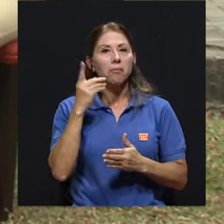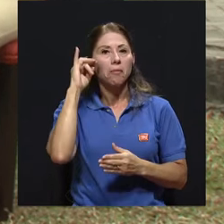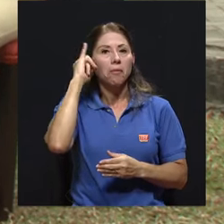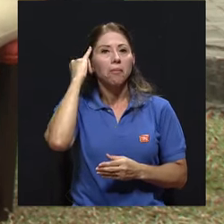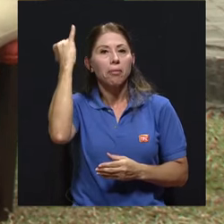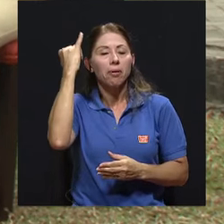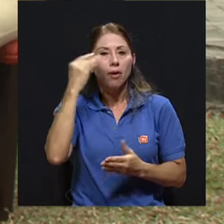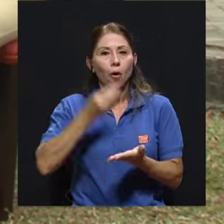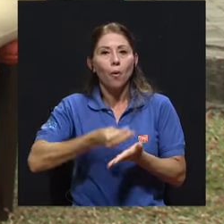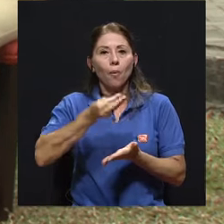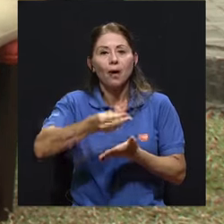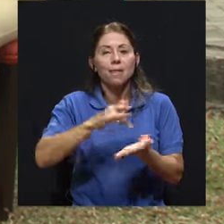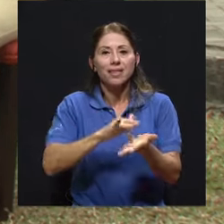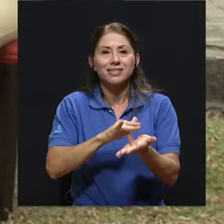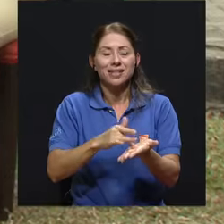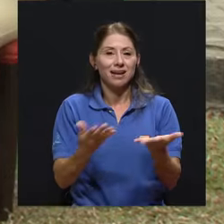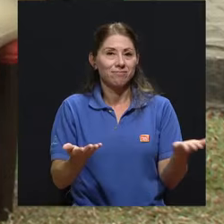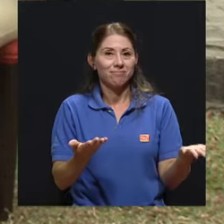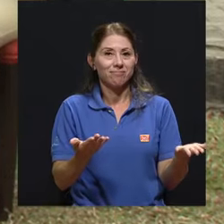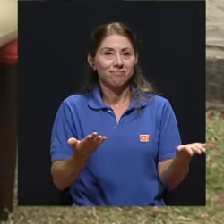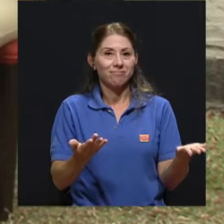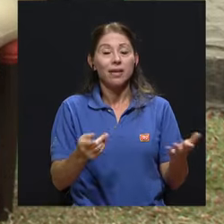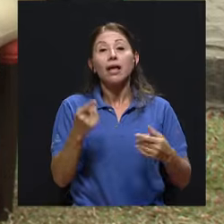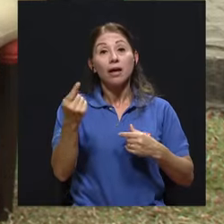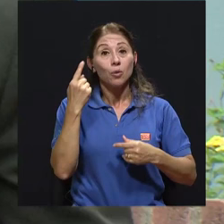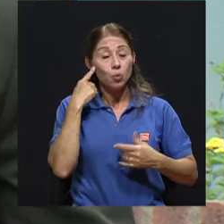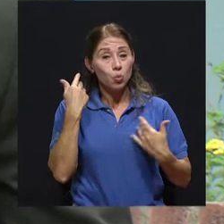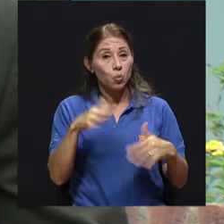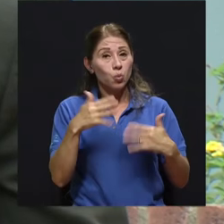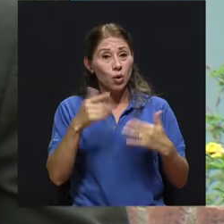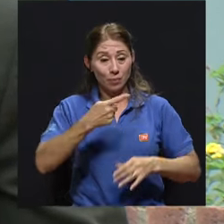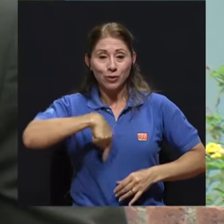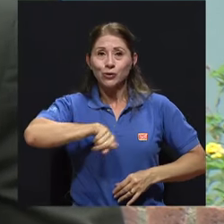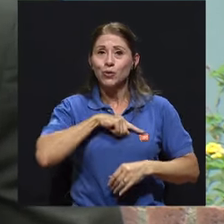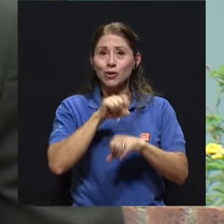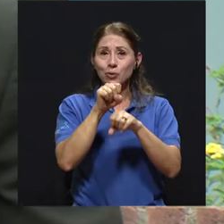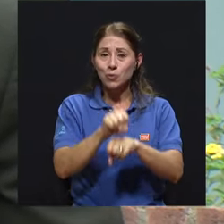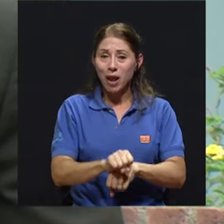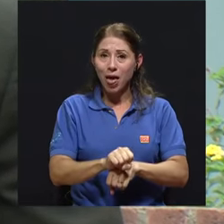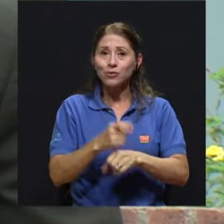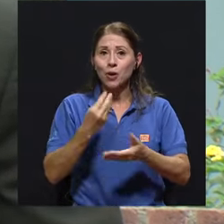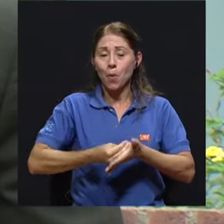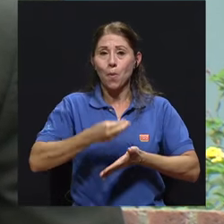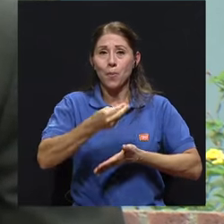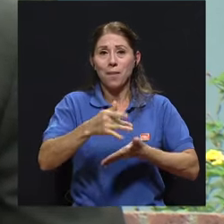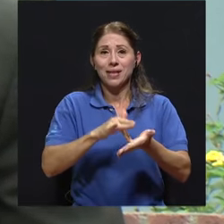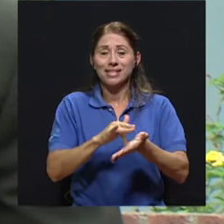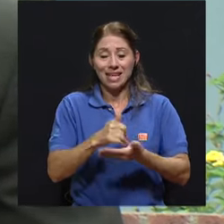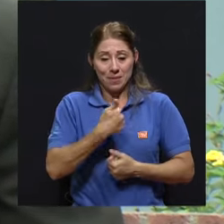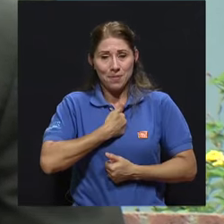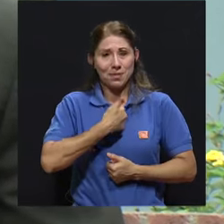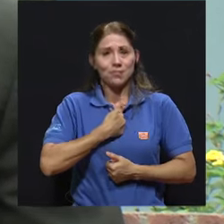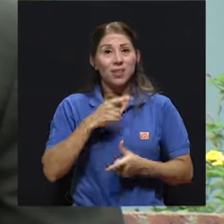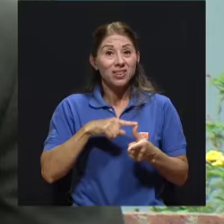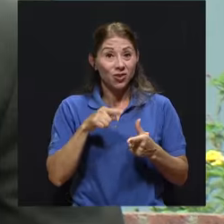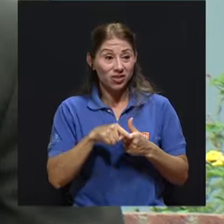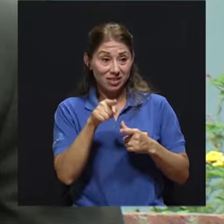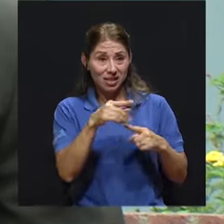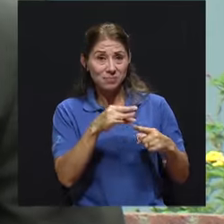O sea, si la automedicación es abundante en nuestro medio, en dermatología me imagino que es más. Más, porque en dermatología,